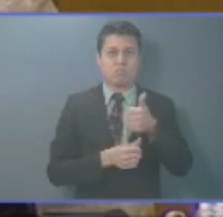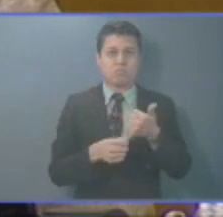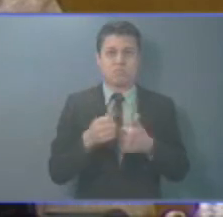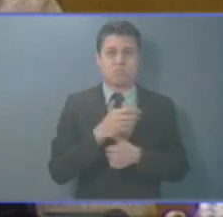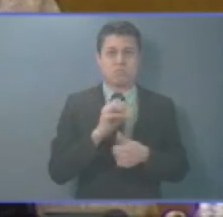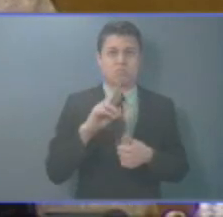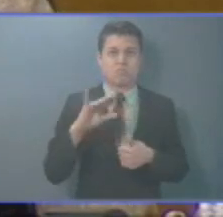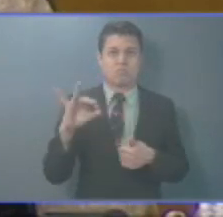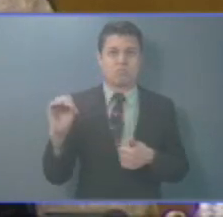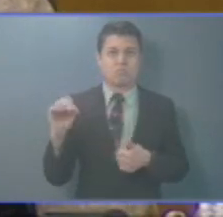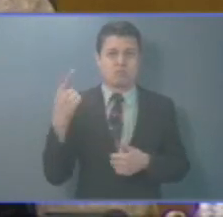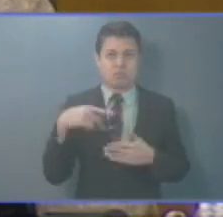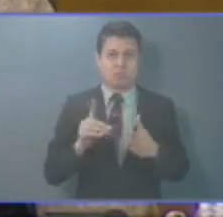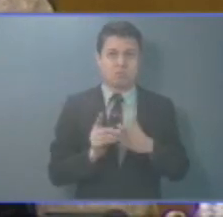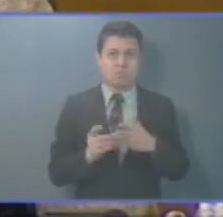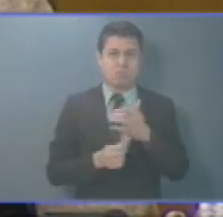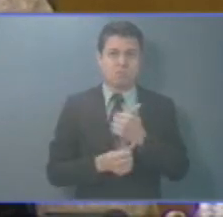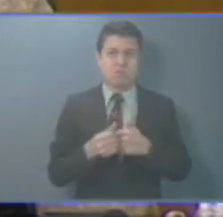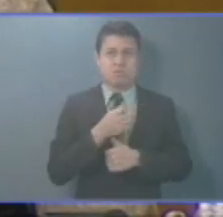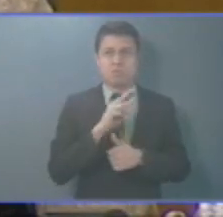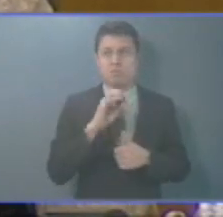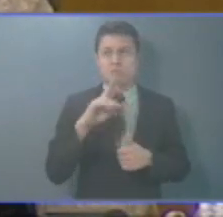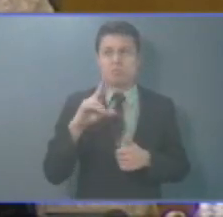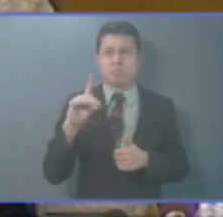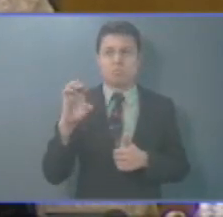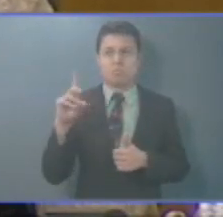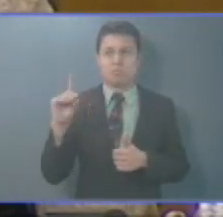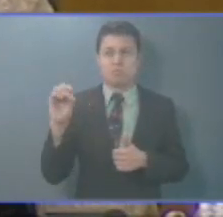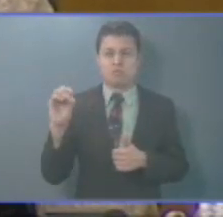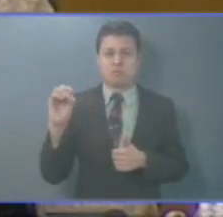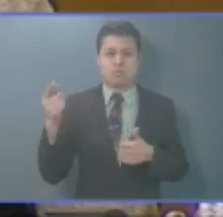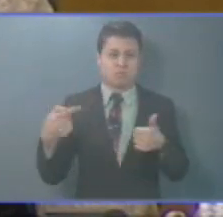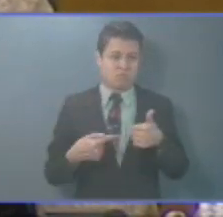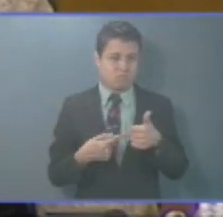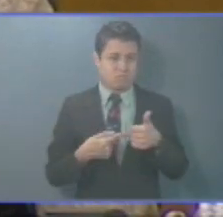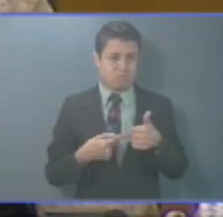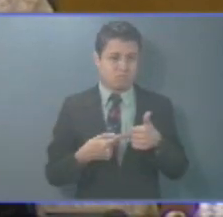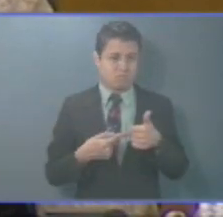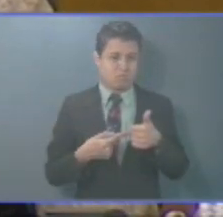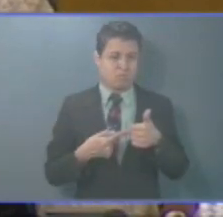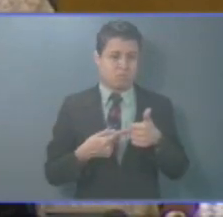Al diputado José Wilfredo García Díaz en sustitución del diputado